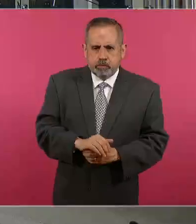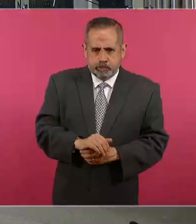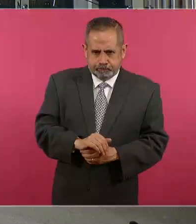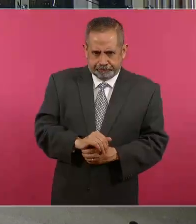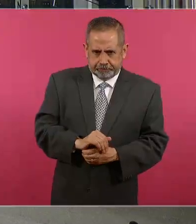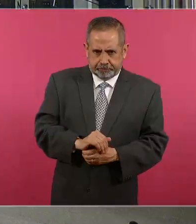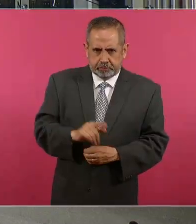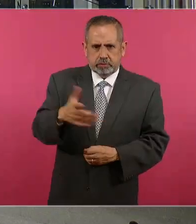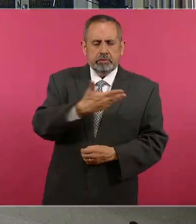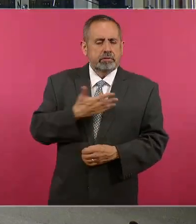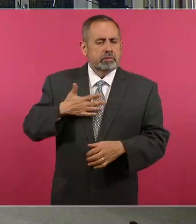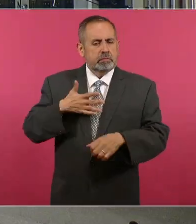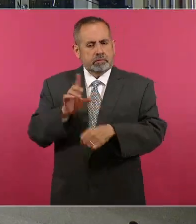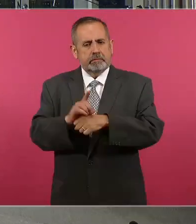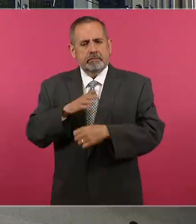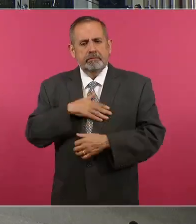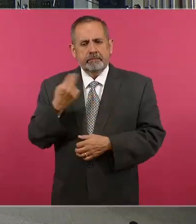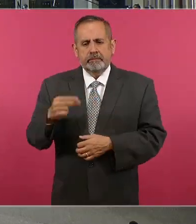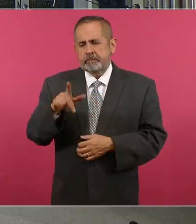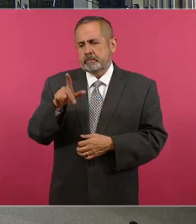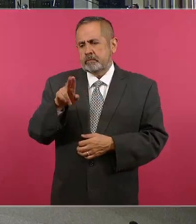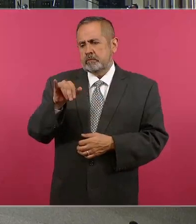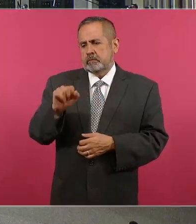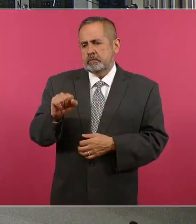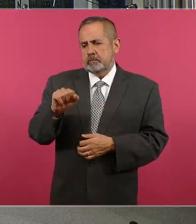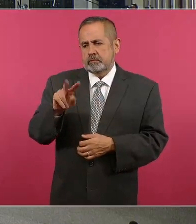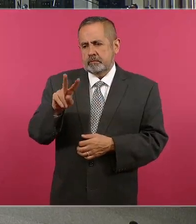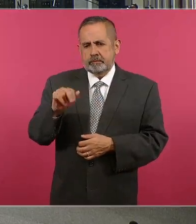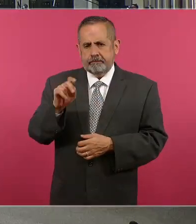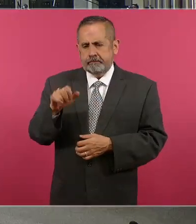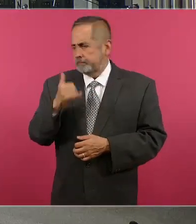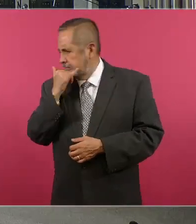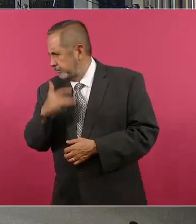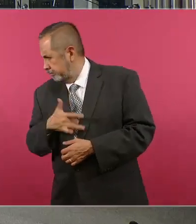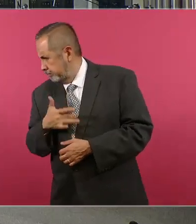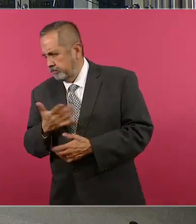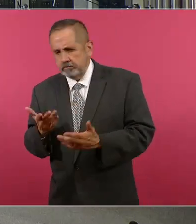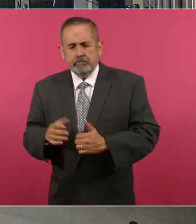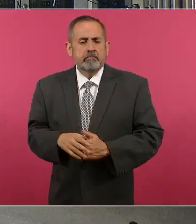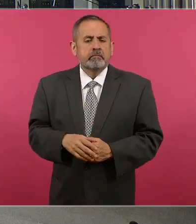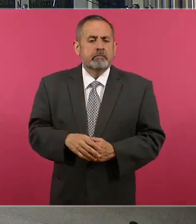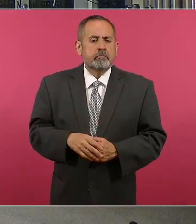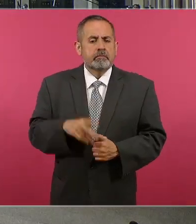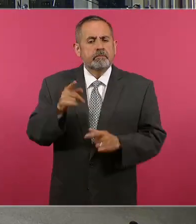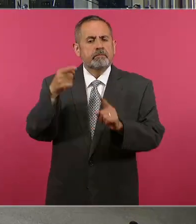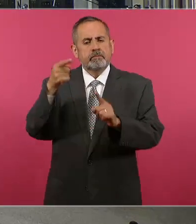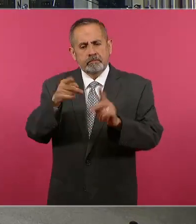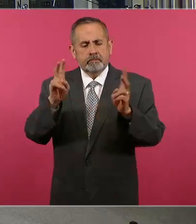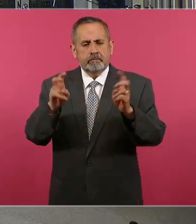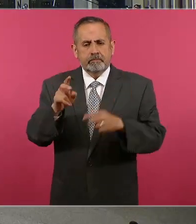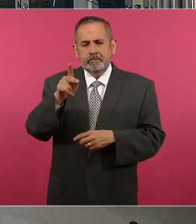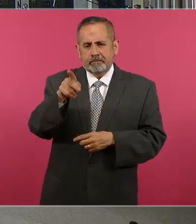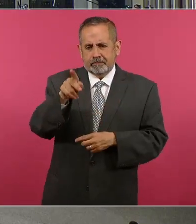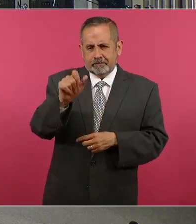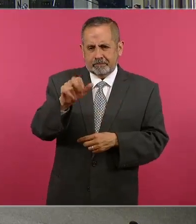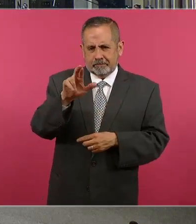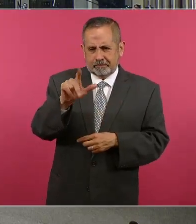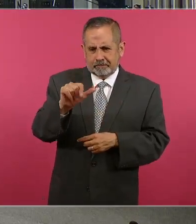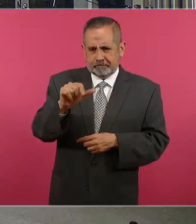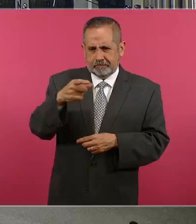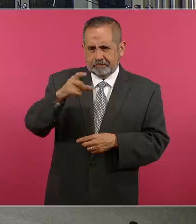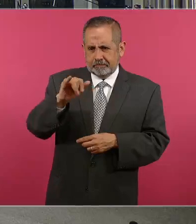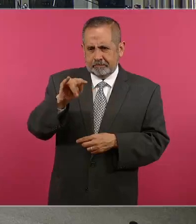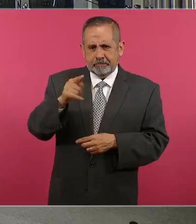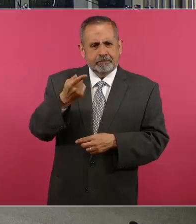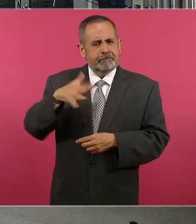Presidente, buenos días. Luis Valdés, de Diario 24 Horas. Lo siento. Quisiera insistir en el tema de Carla Quintana. Usted acaba